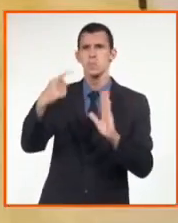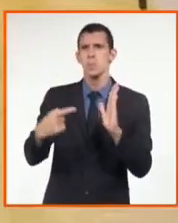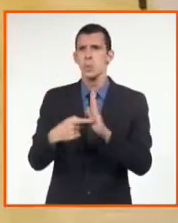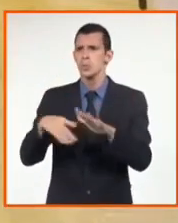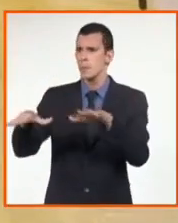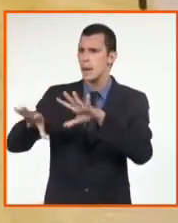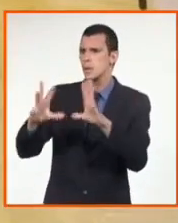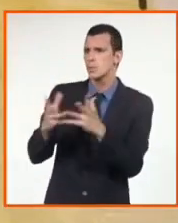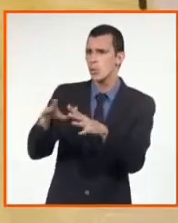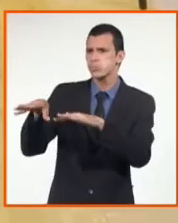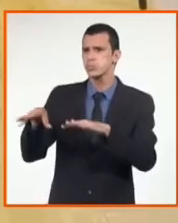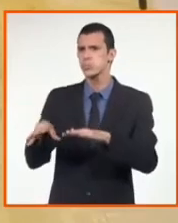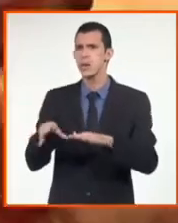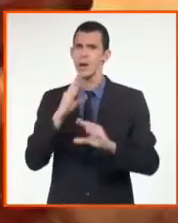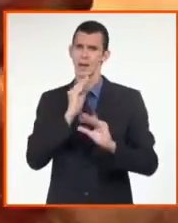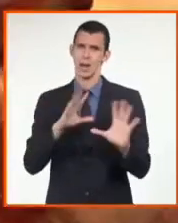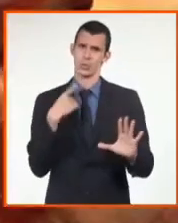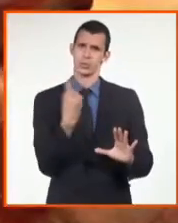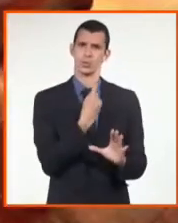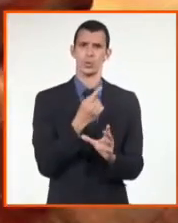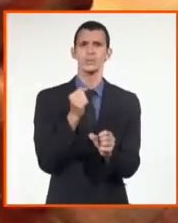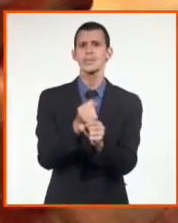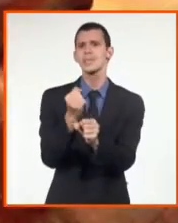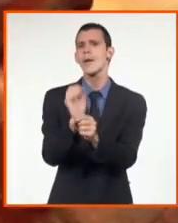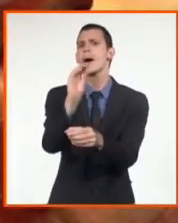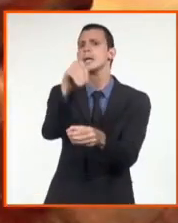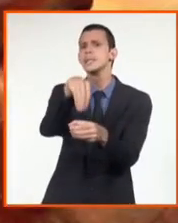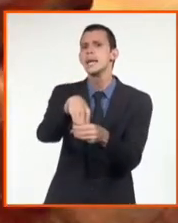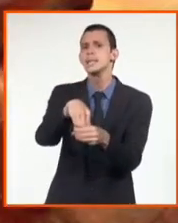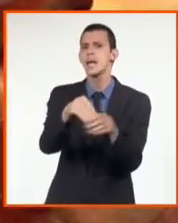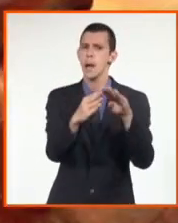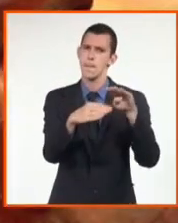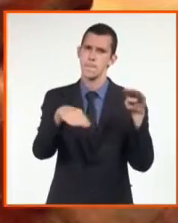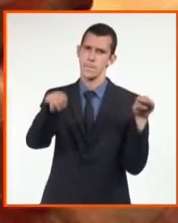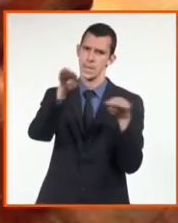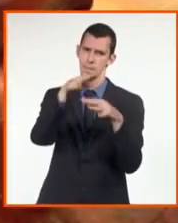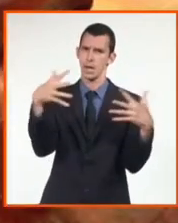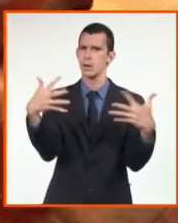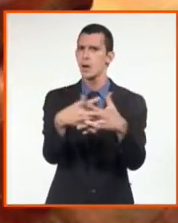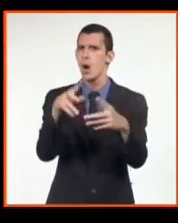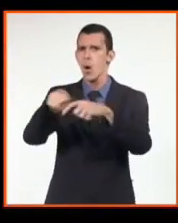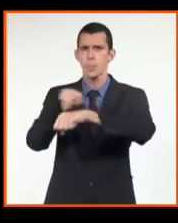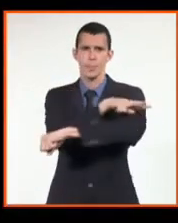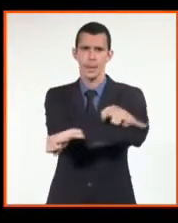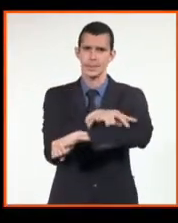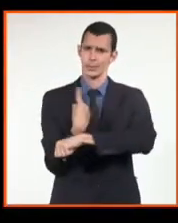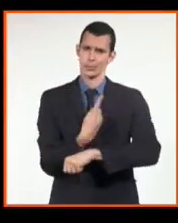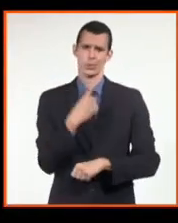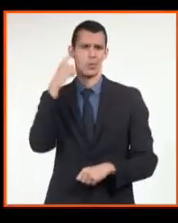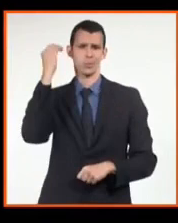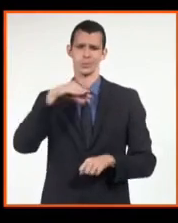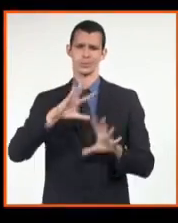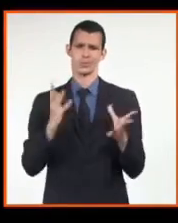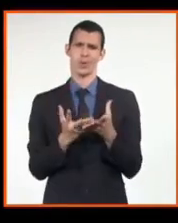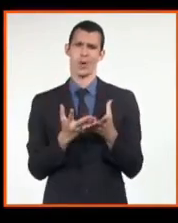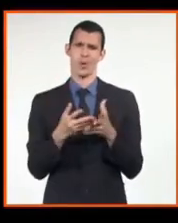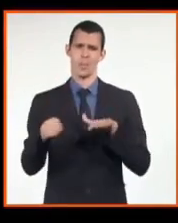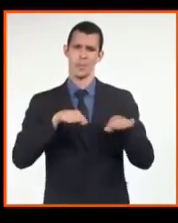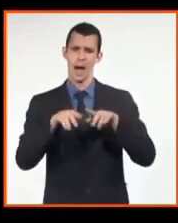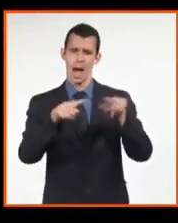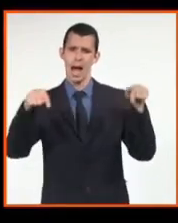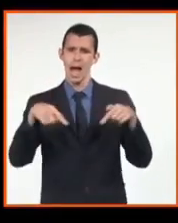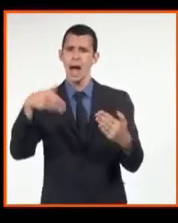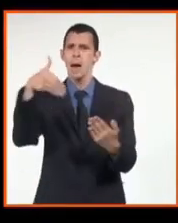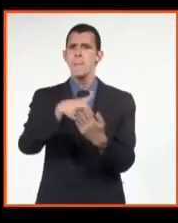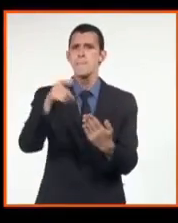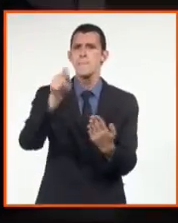de esta materia sino que alternamos también nuestra responsabilidad con eso lo hicimos con total dedicación y pienso que